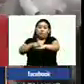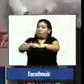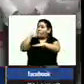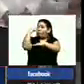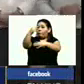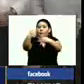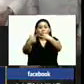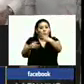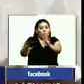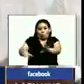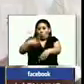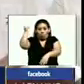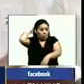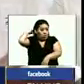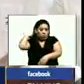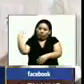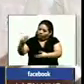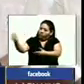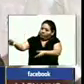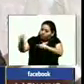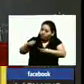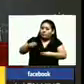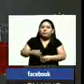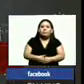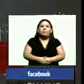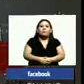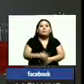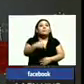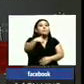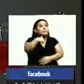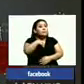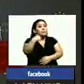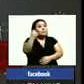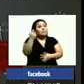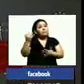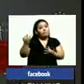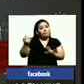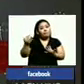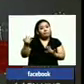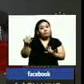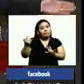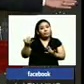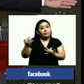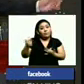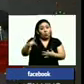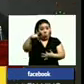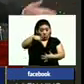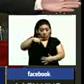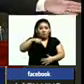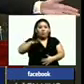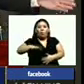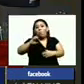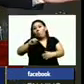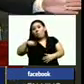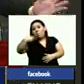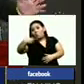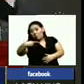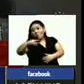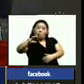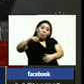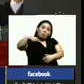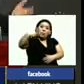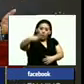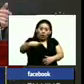excusa para que se reintegre el dinero. Yo espero que hoy en la tarde o mañana o pasado